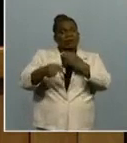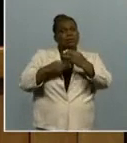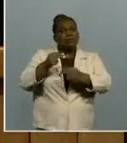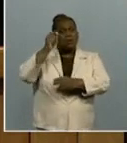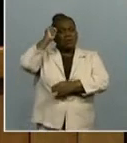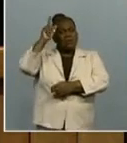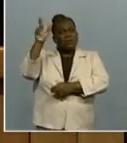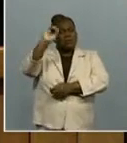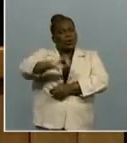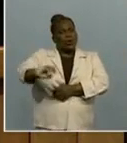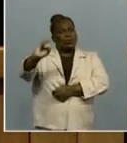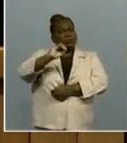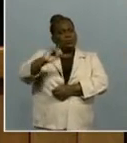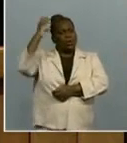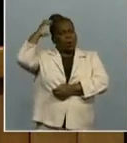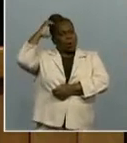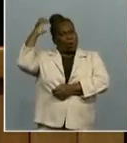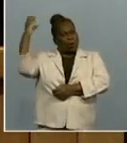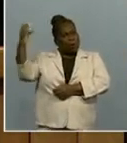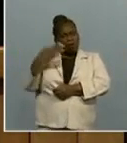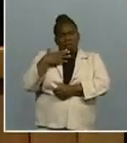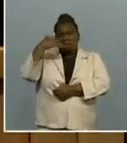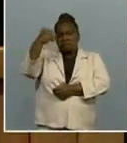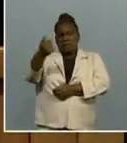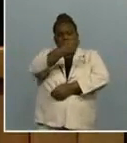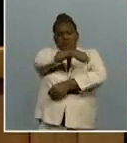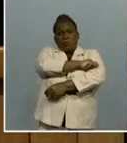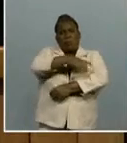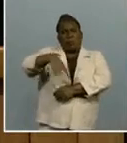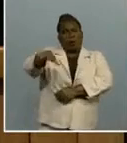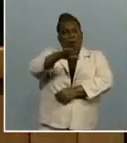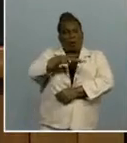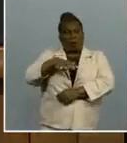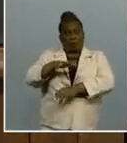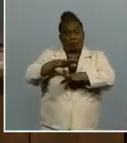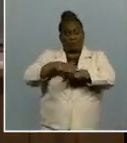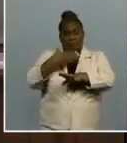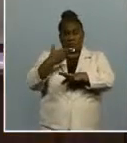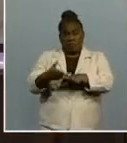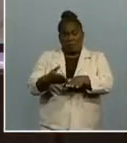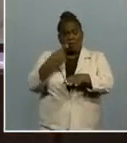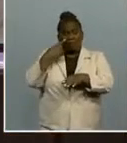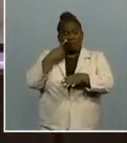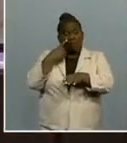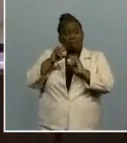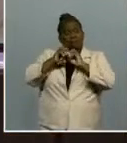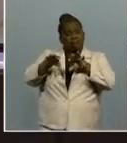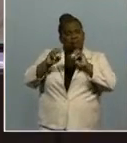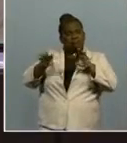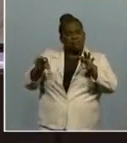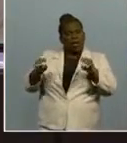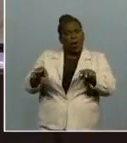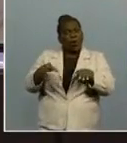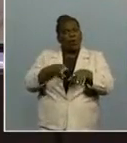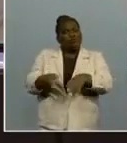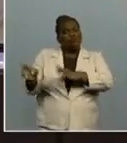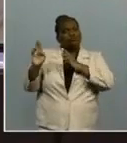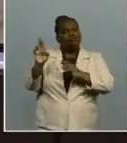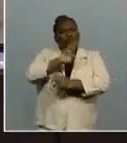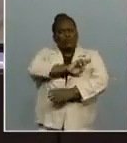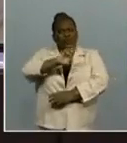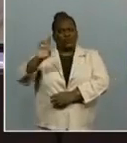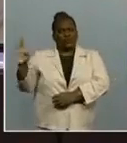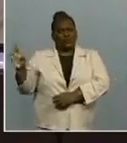y de gobierno en bien de la población que serían después multiplicadas en todo el país al triunfo revolucionario